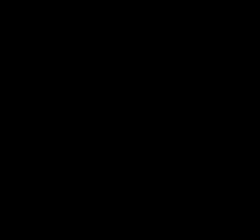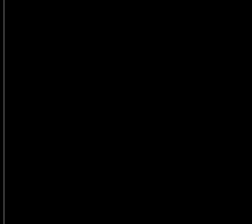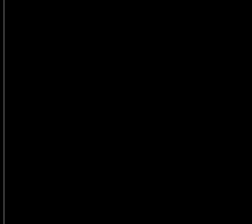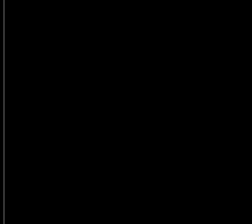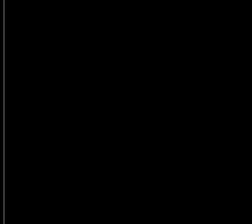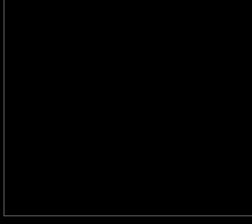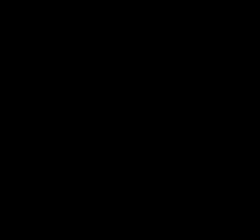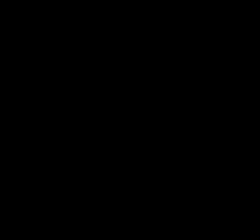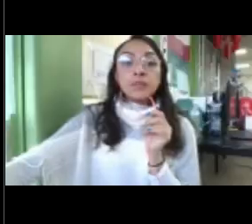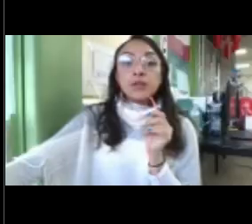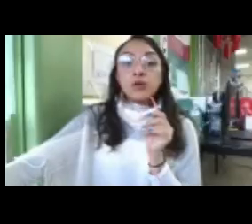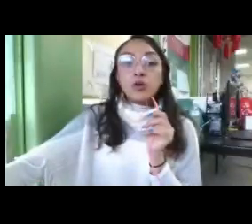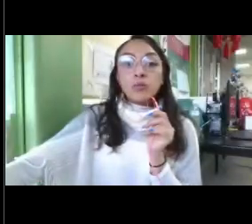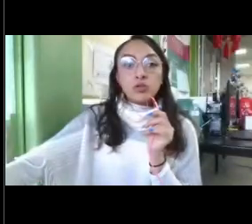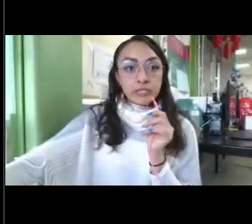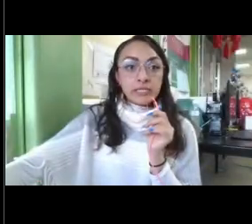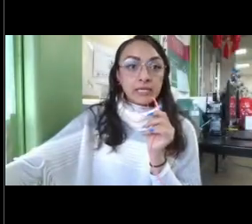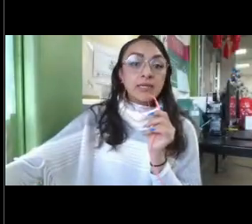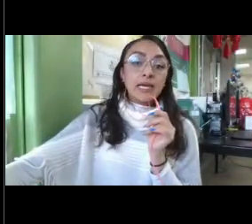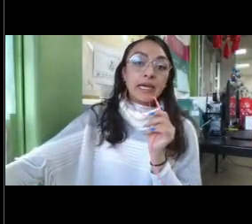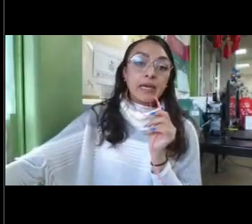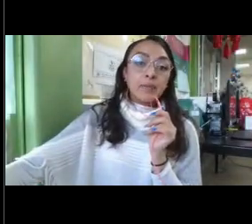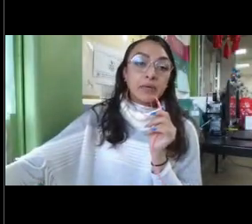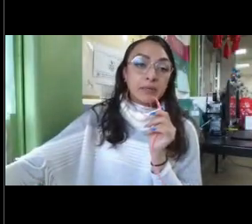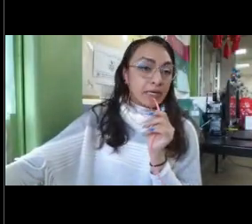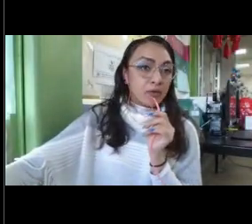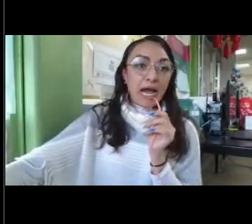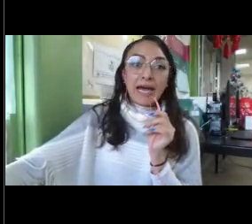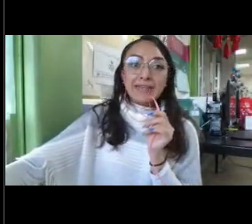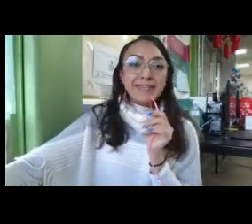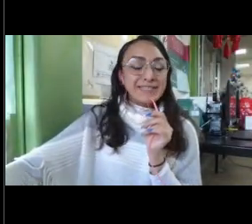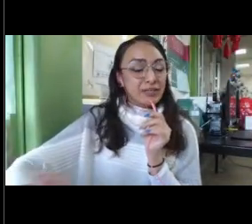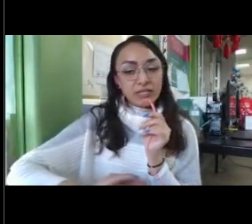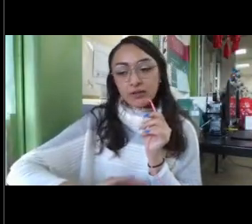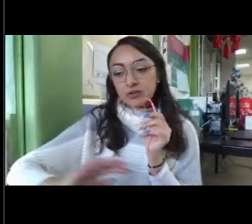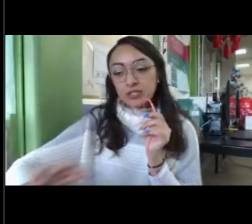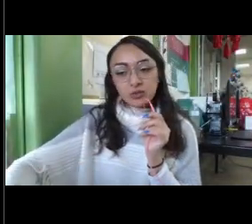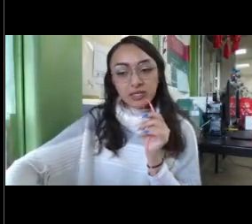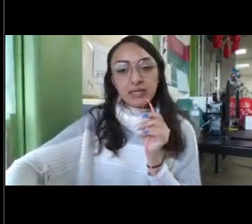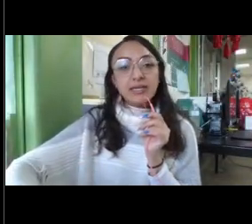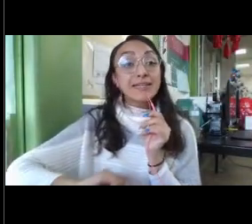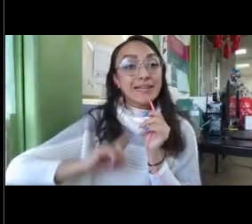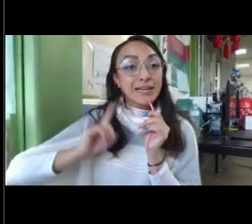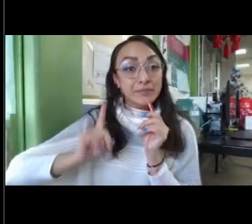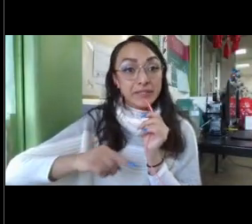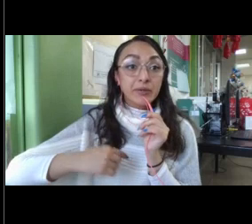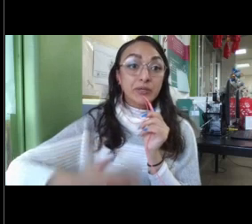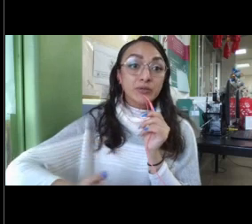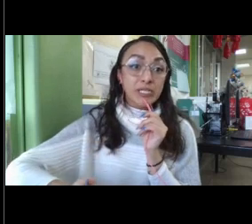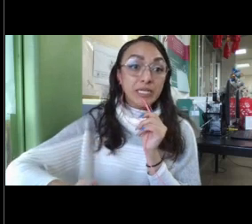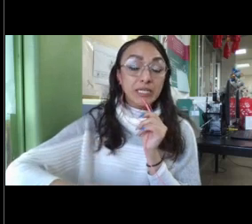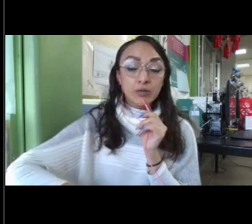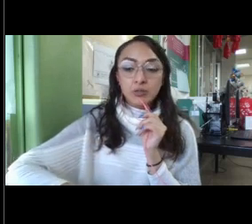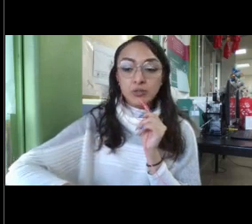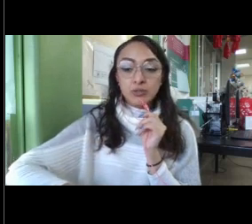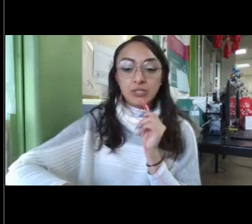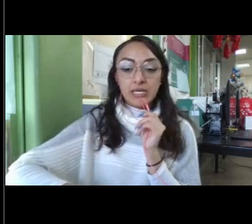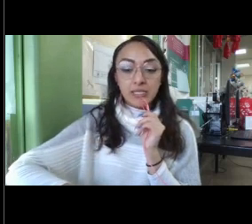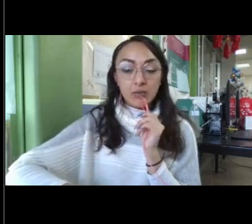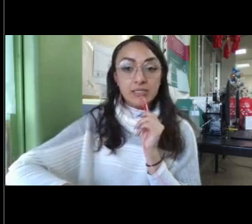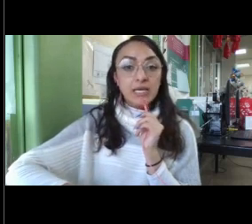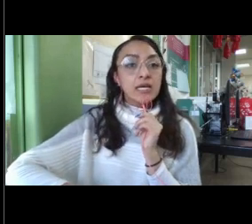estar priorizando como docente, primero, antes que otra cosa suceda. Generalmente cuando nos llegan